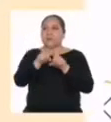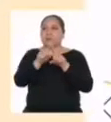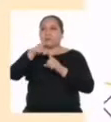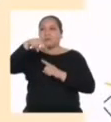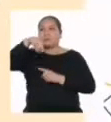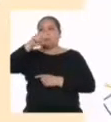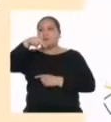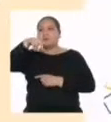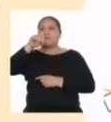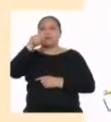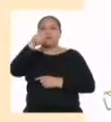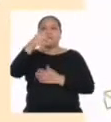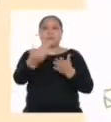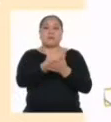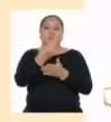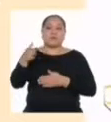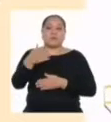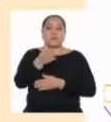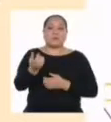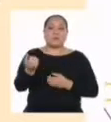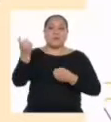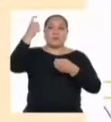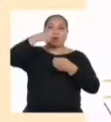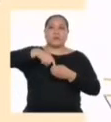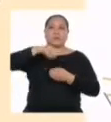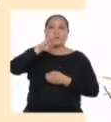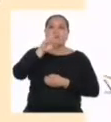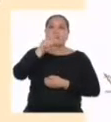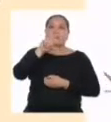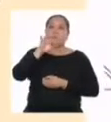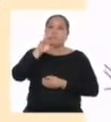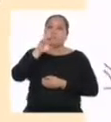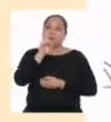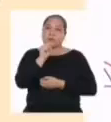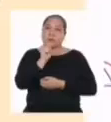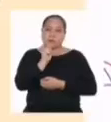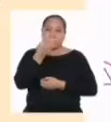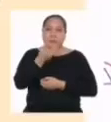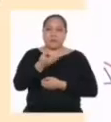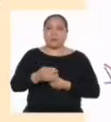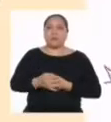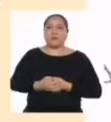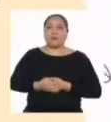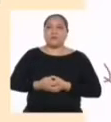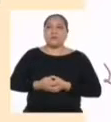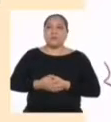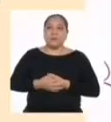nueva especie sería parte del grupo de bagres menudos.